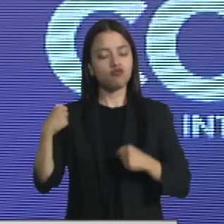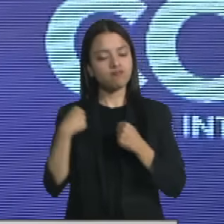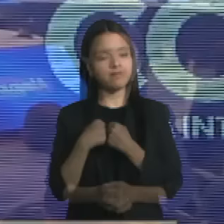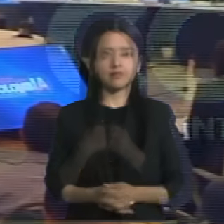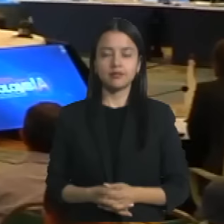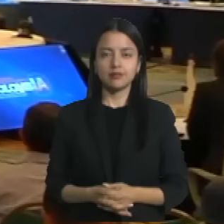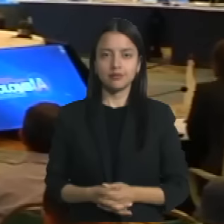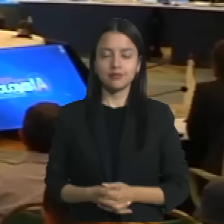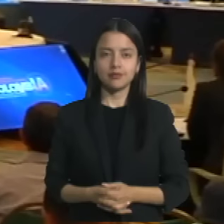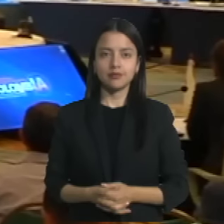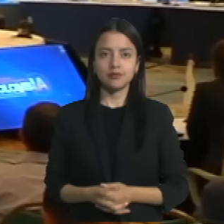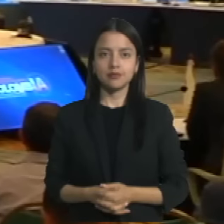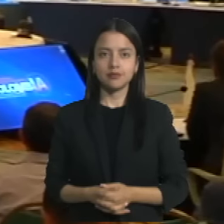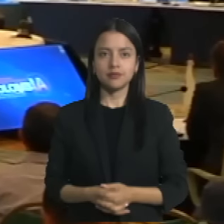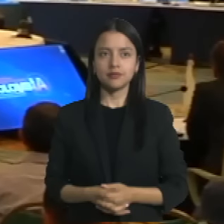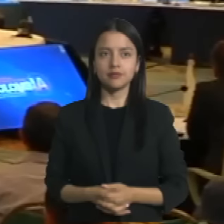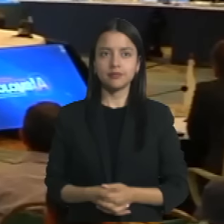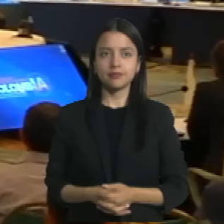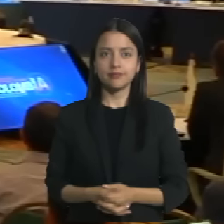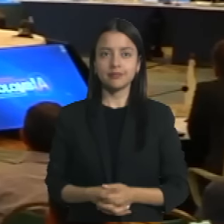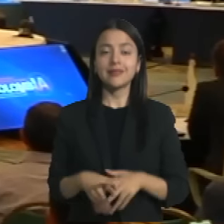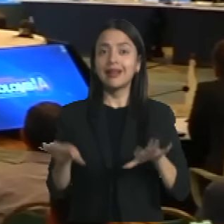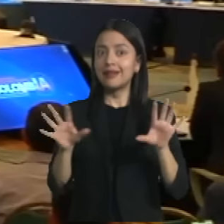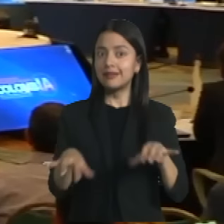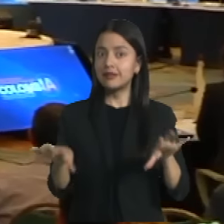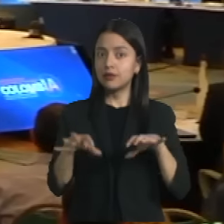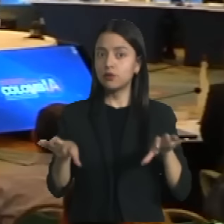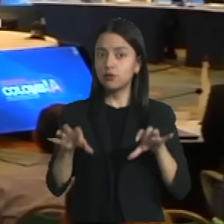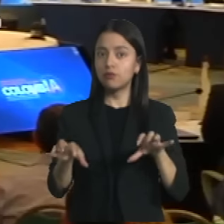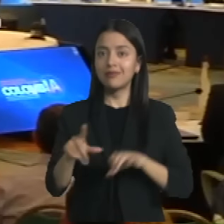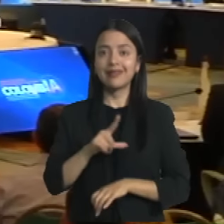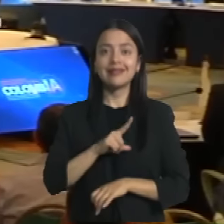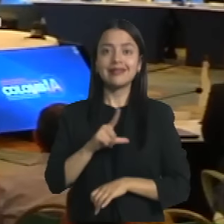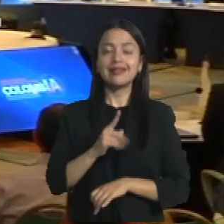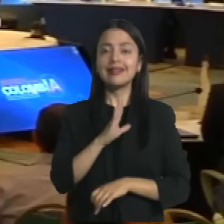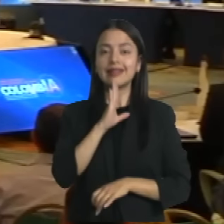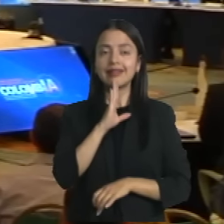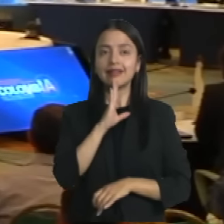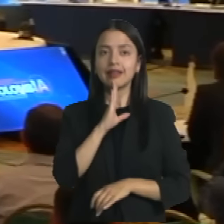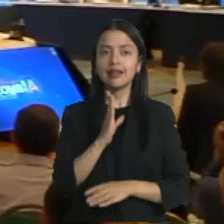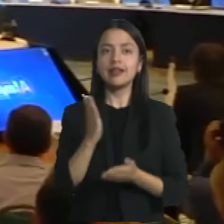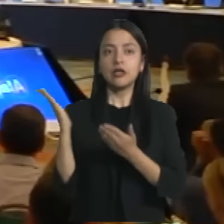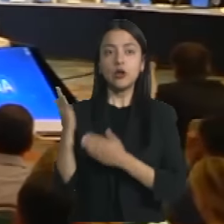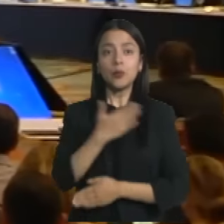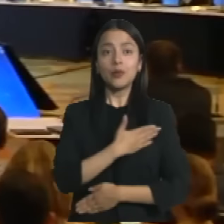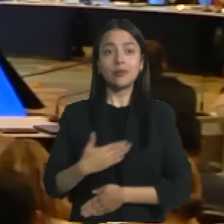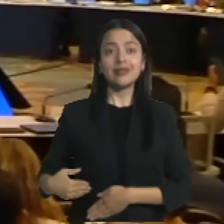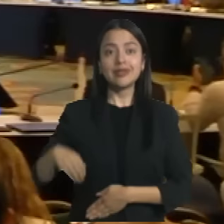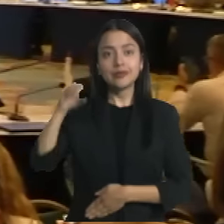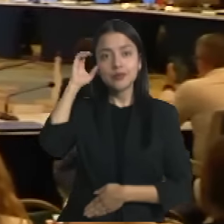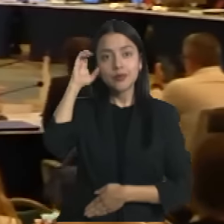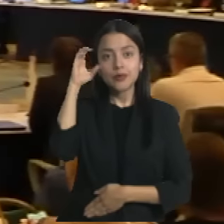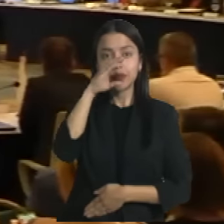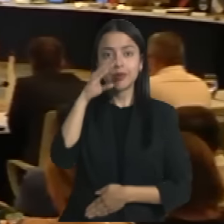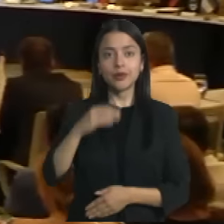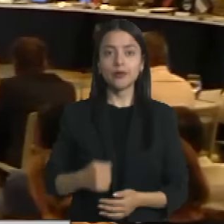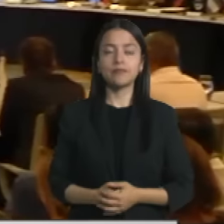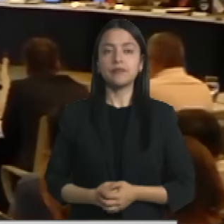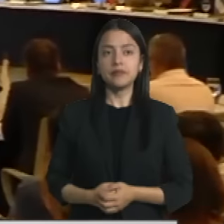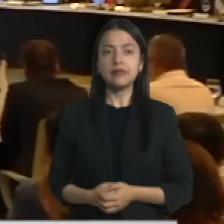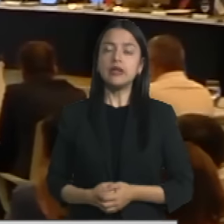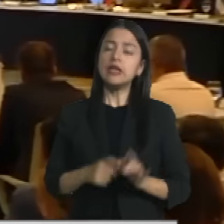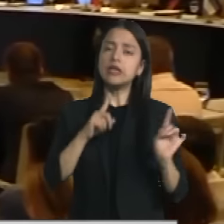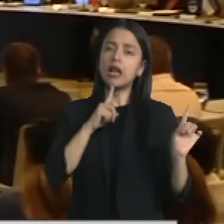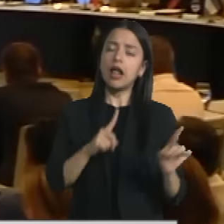conjunto. Y esta cumbre en este momento es liderada por el presidente de la República, Gustavo Petro, quien